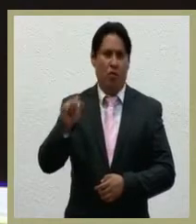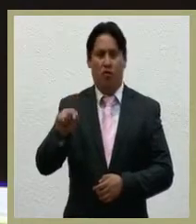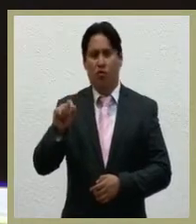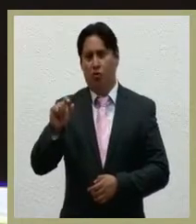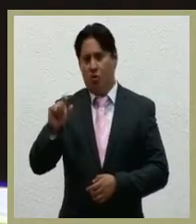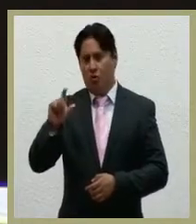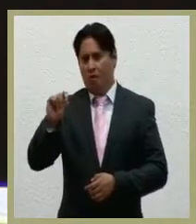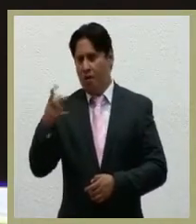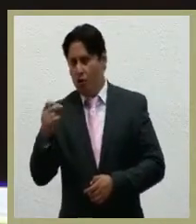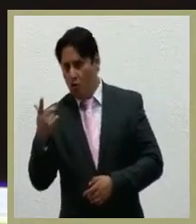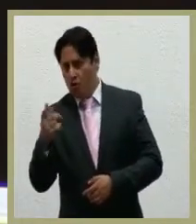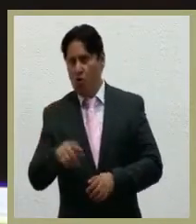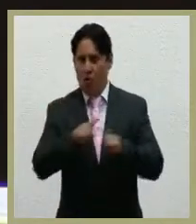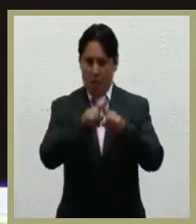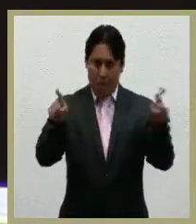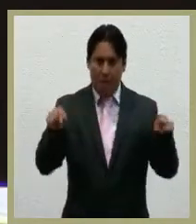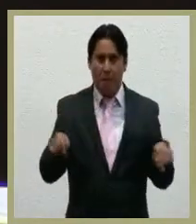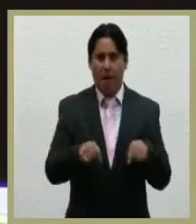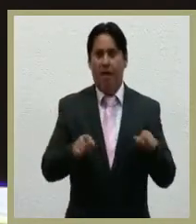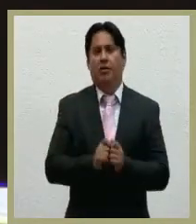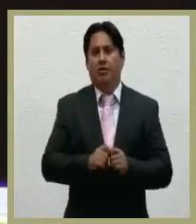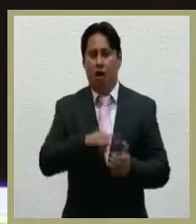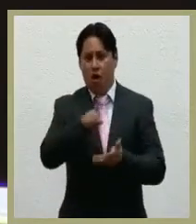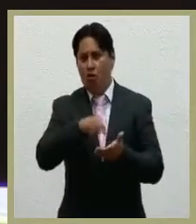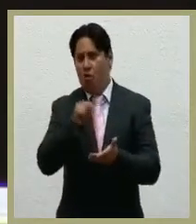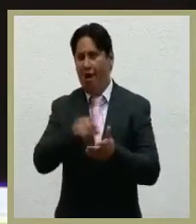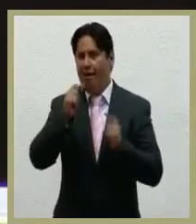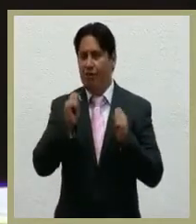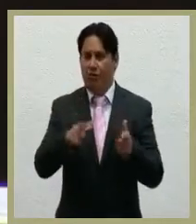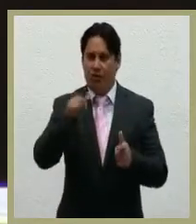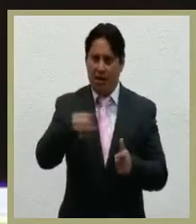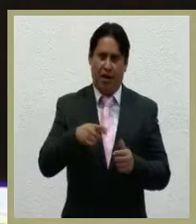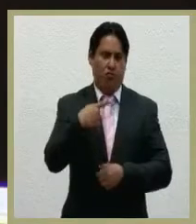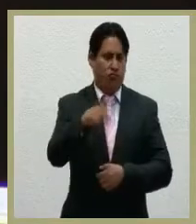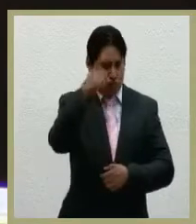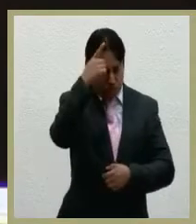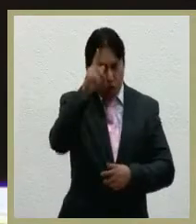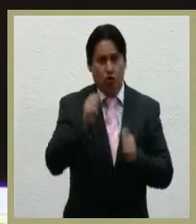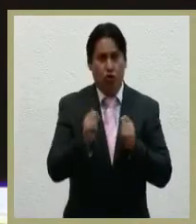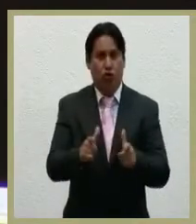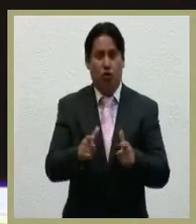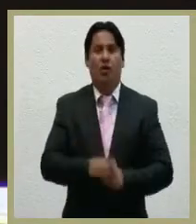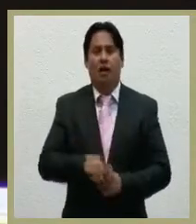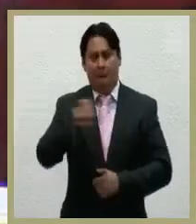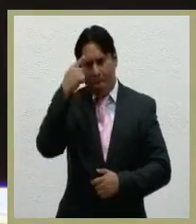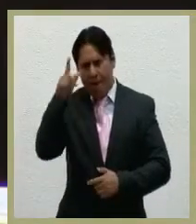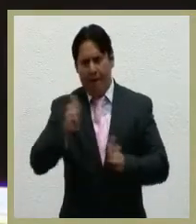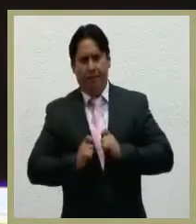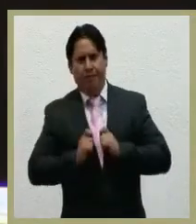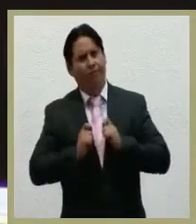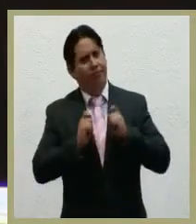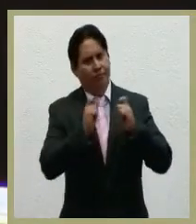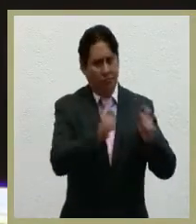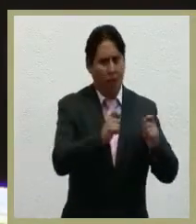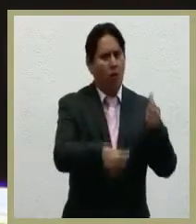401.28, ambos en metros cuadrados, ubicados en esta ciudad, propiedad del municipio de Tuxtla Gutiérrez, para enajenarlos vía contrato de